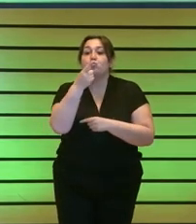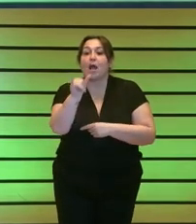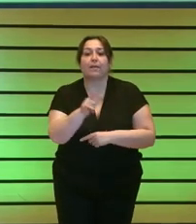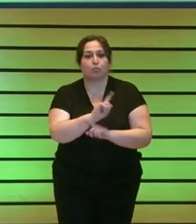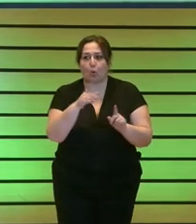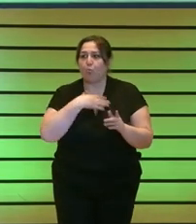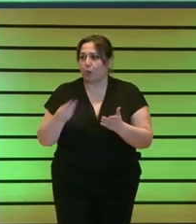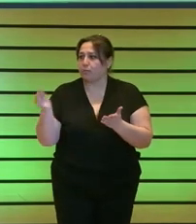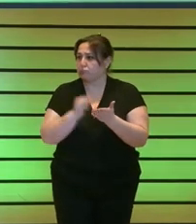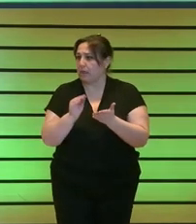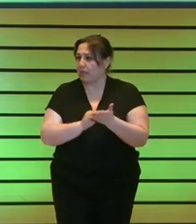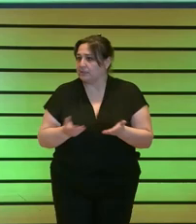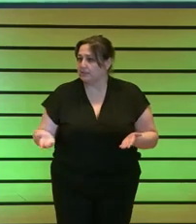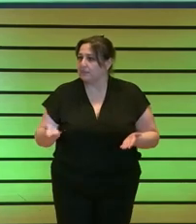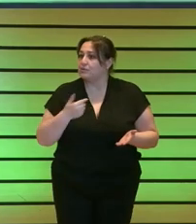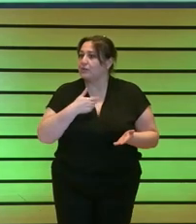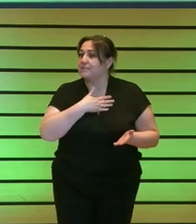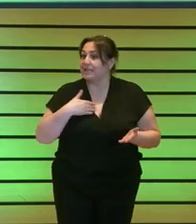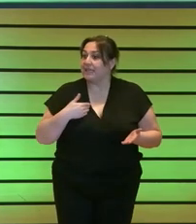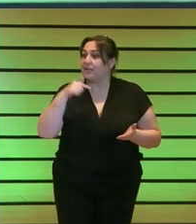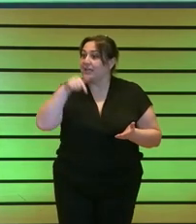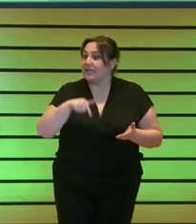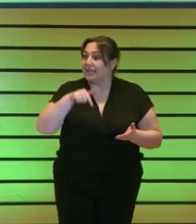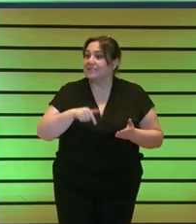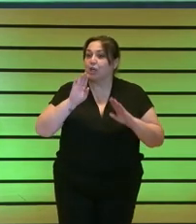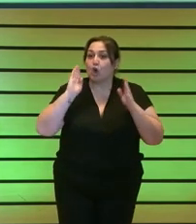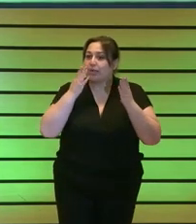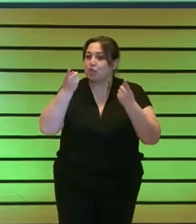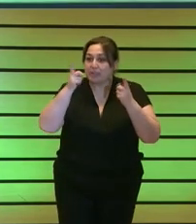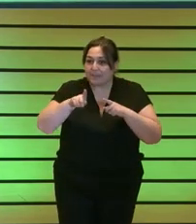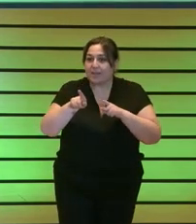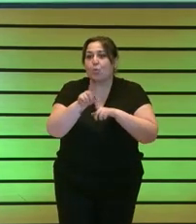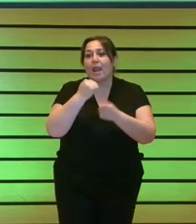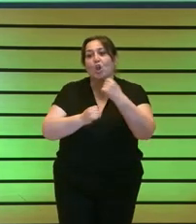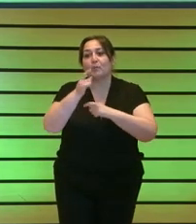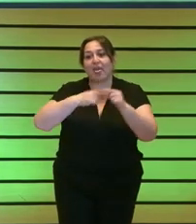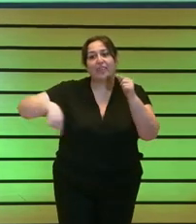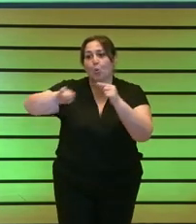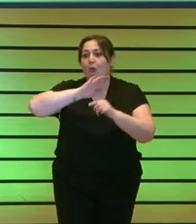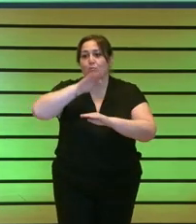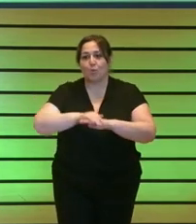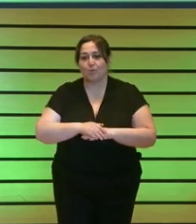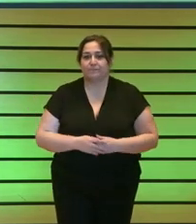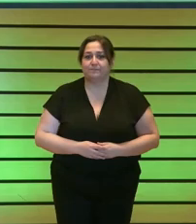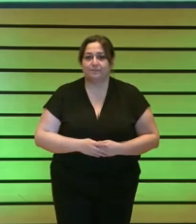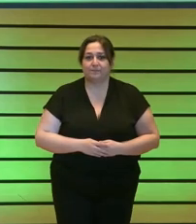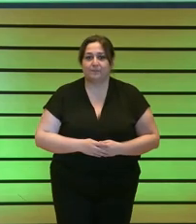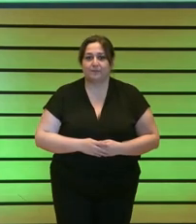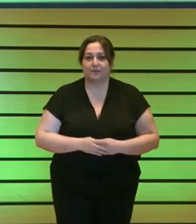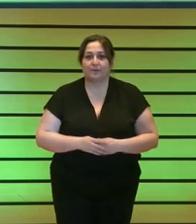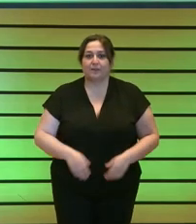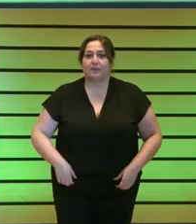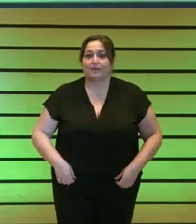bastantes veces no entonces queremos que que esto sea también circular no Y bueno pues antes también de